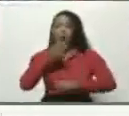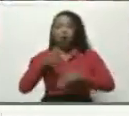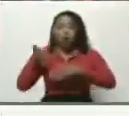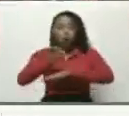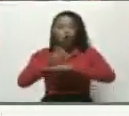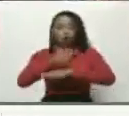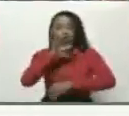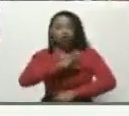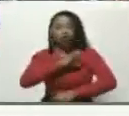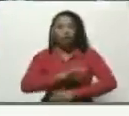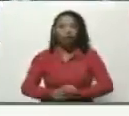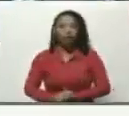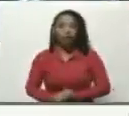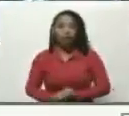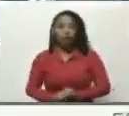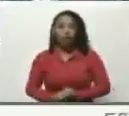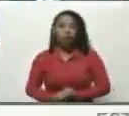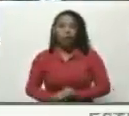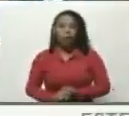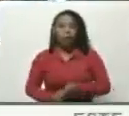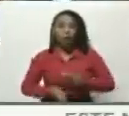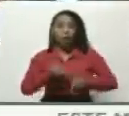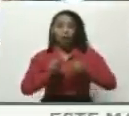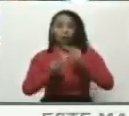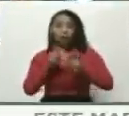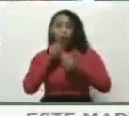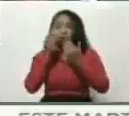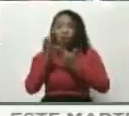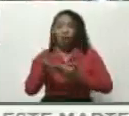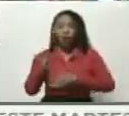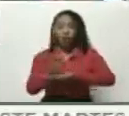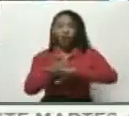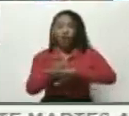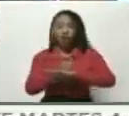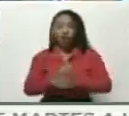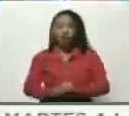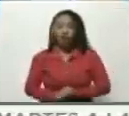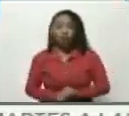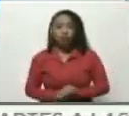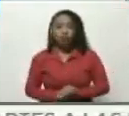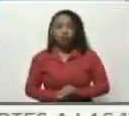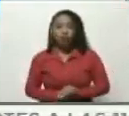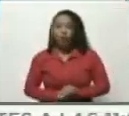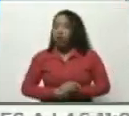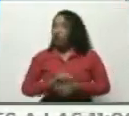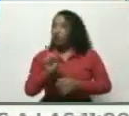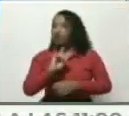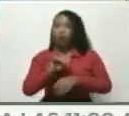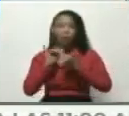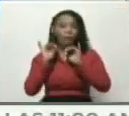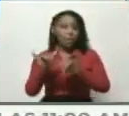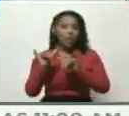el socialismo. Por la construcción del buen gobierno. No es lo mismo